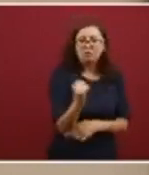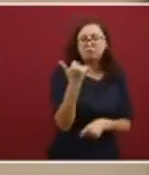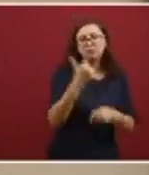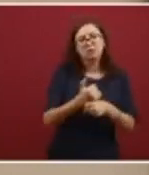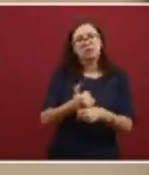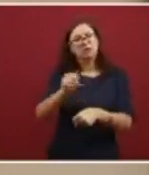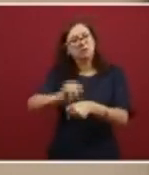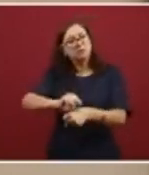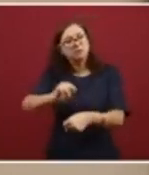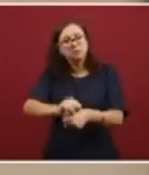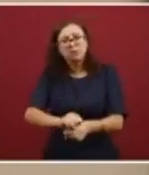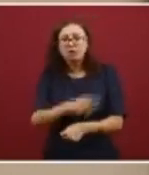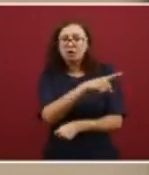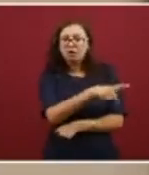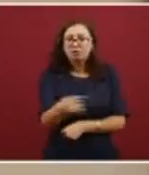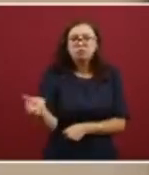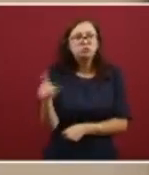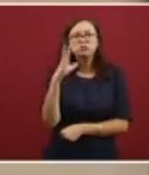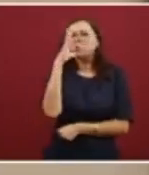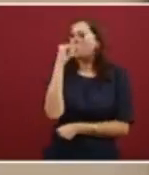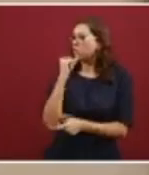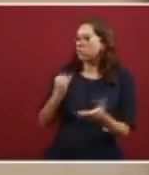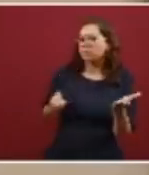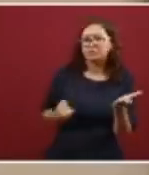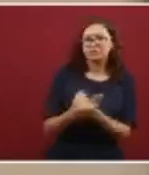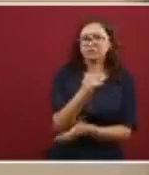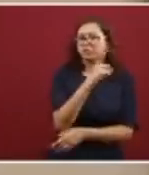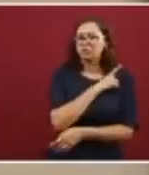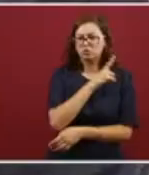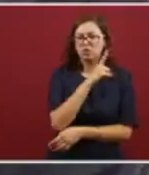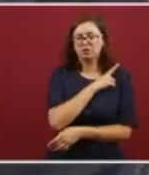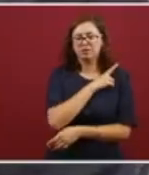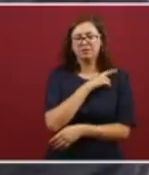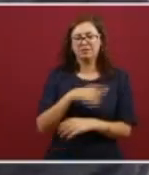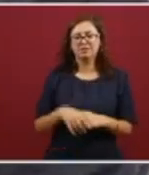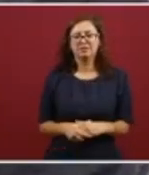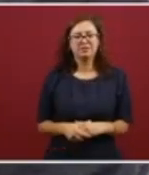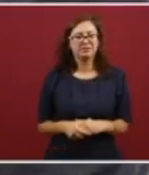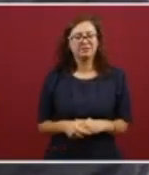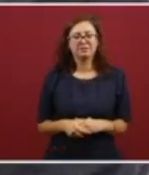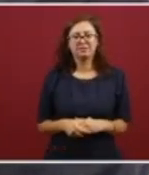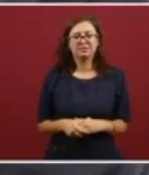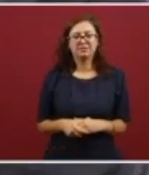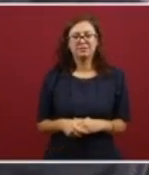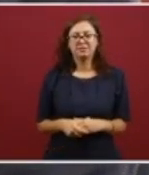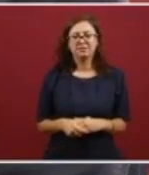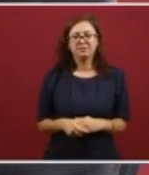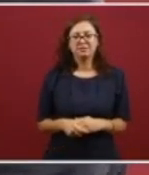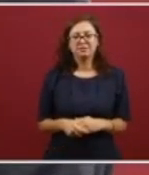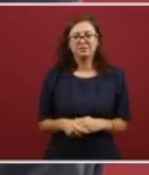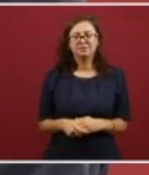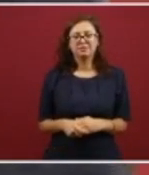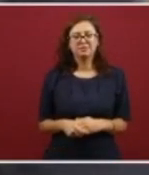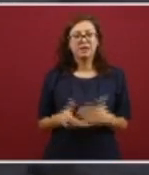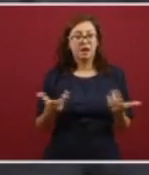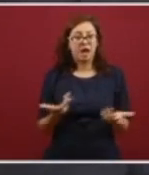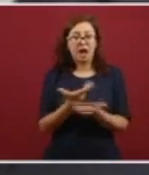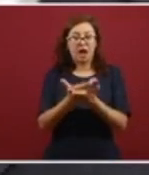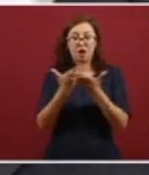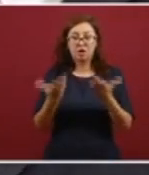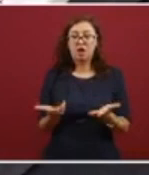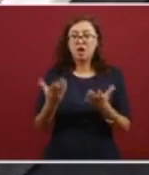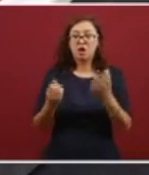y básico, que aún no pueden decidir sobre ellos mismos? ¿Esta modalidad está dentro de la nueva